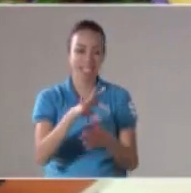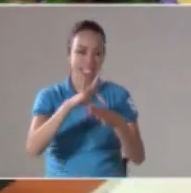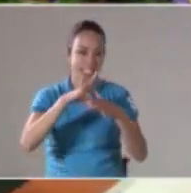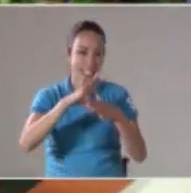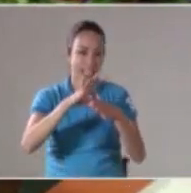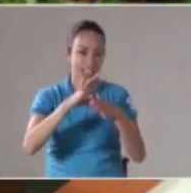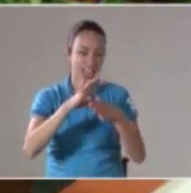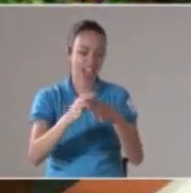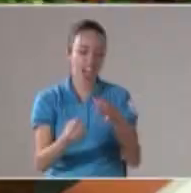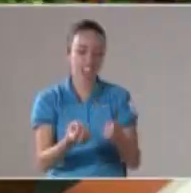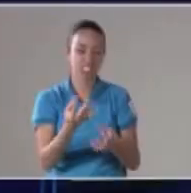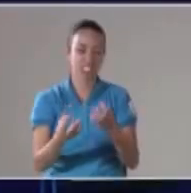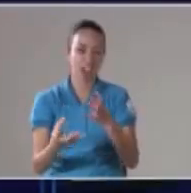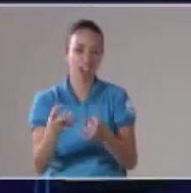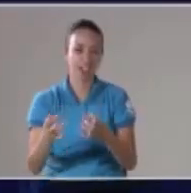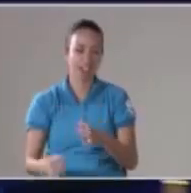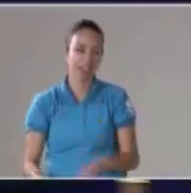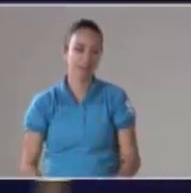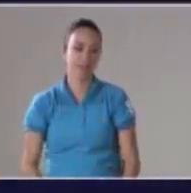Chicharrones, hermano.